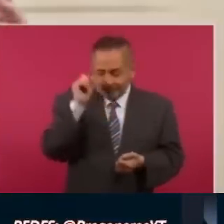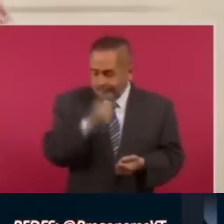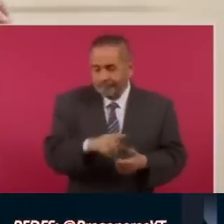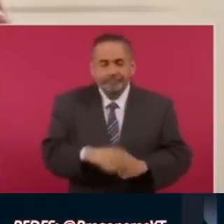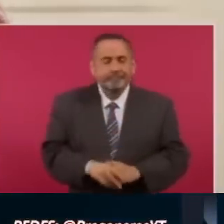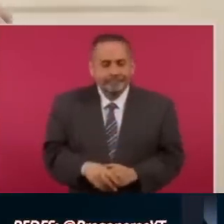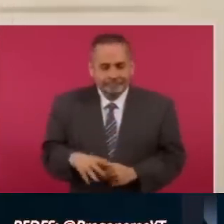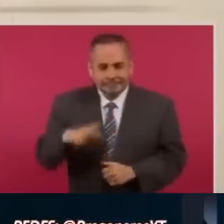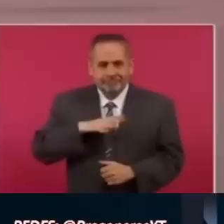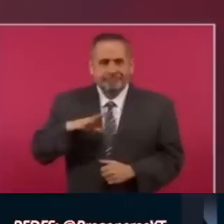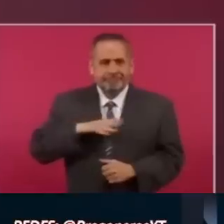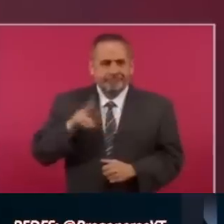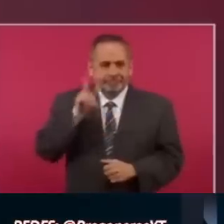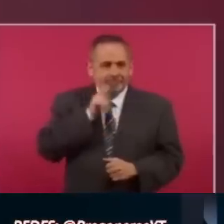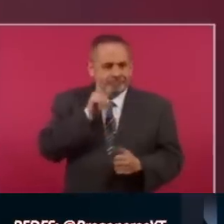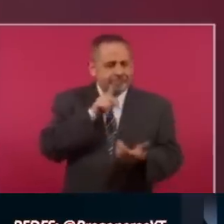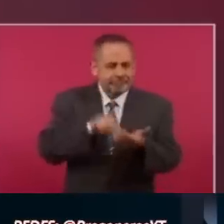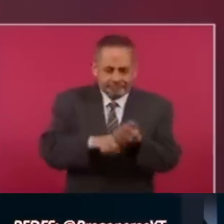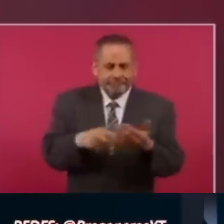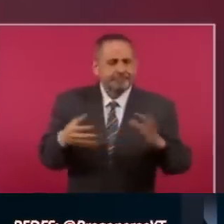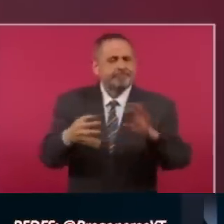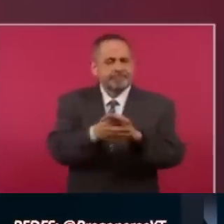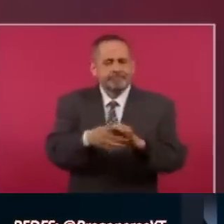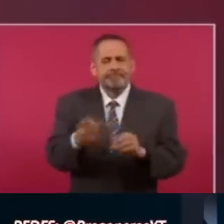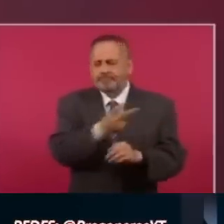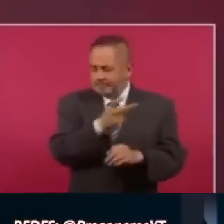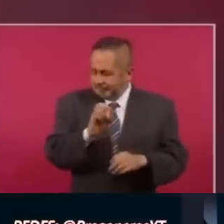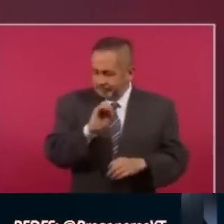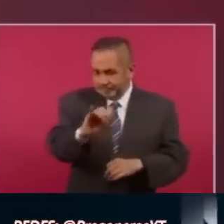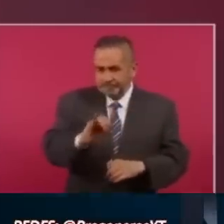Sí tenemos esa relación